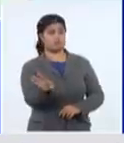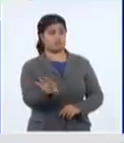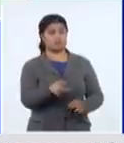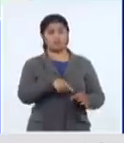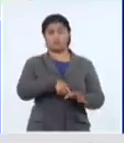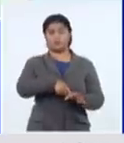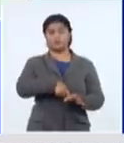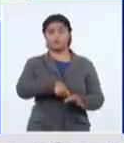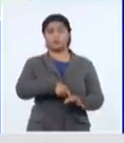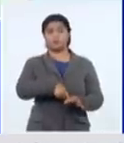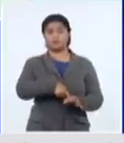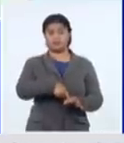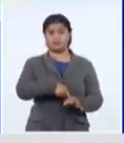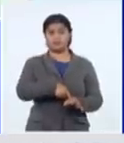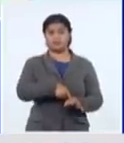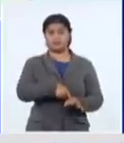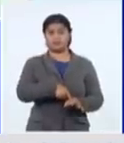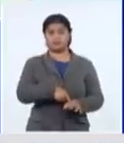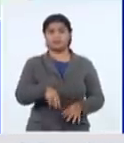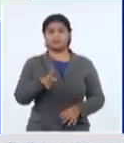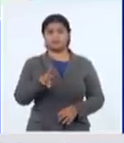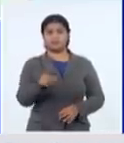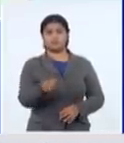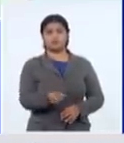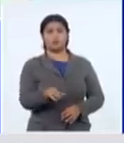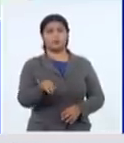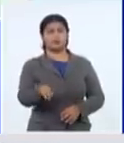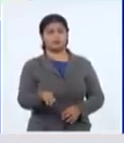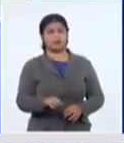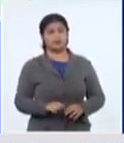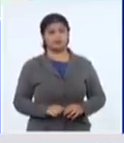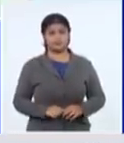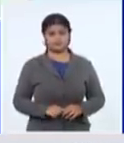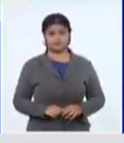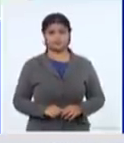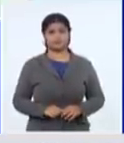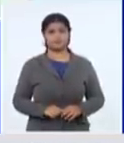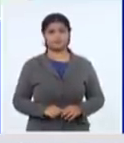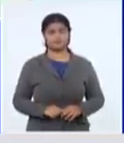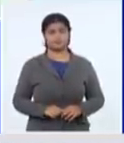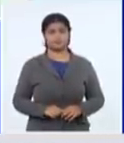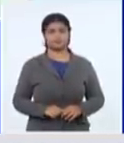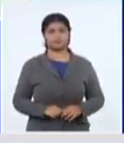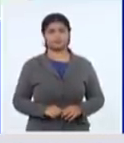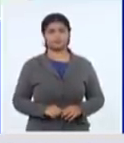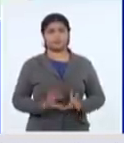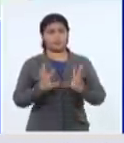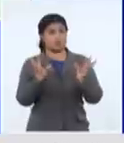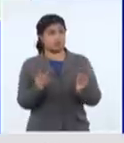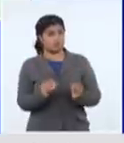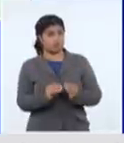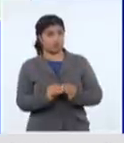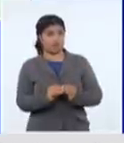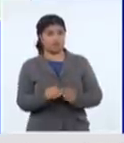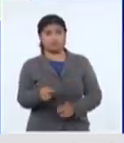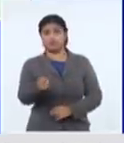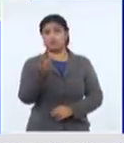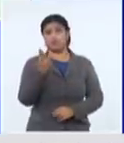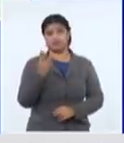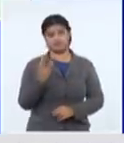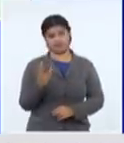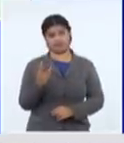de la Juventud con 3,6 por 100.000 habitantes, las 3 tasas más bajas de nuestro